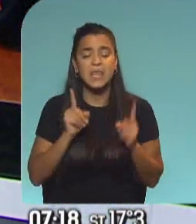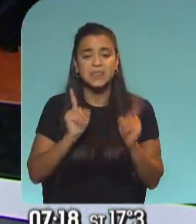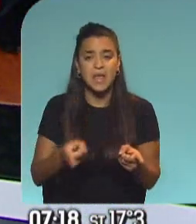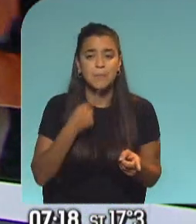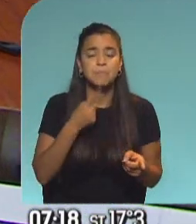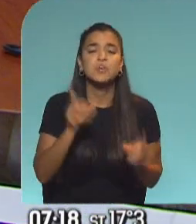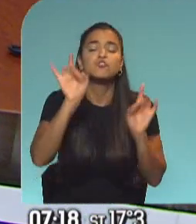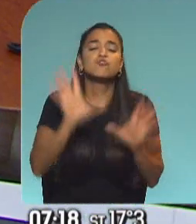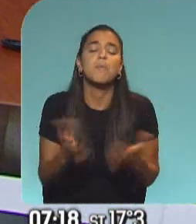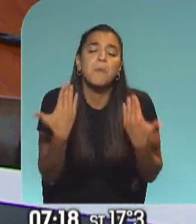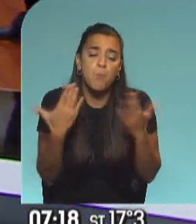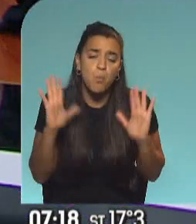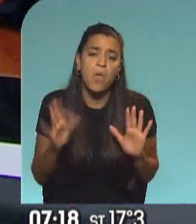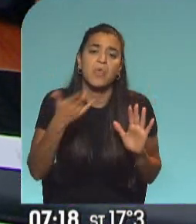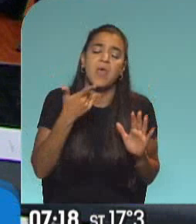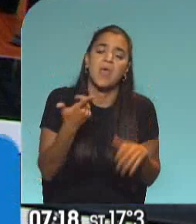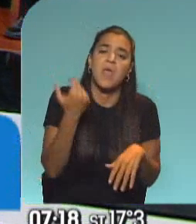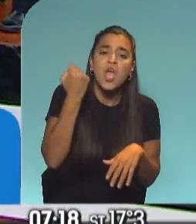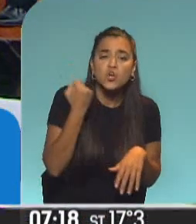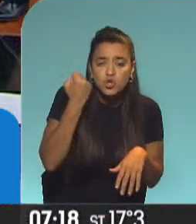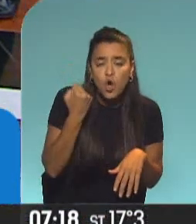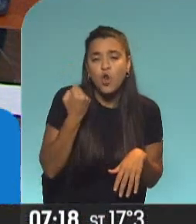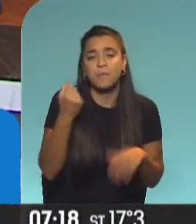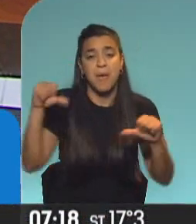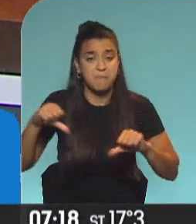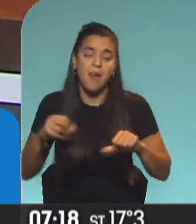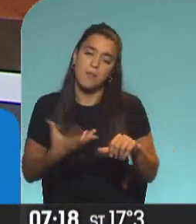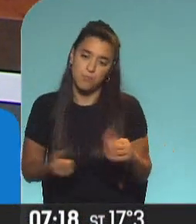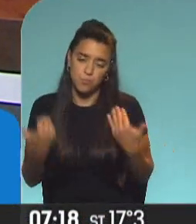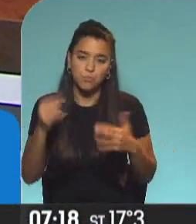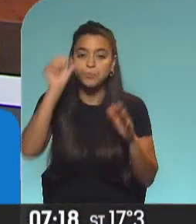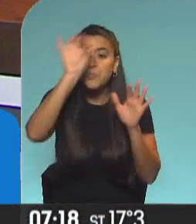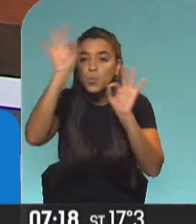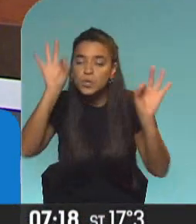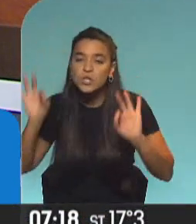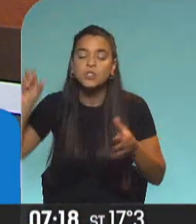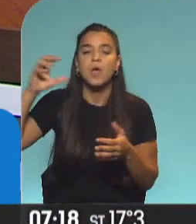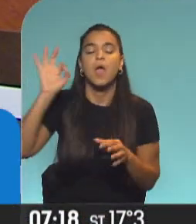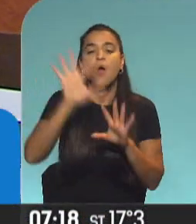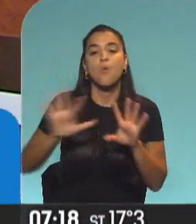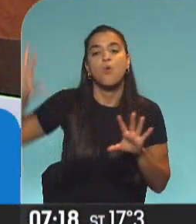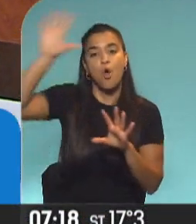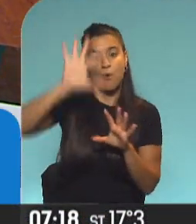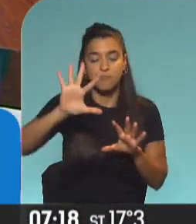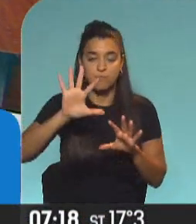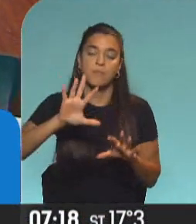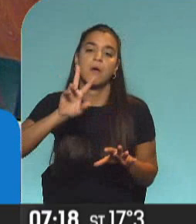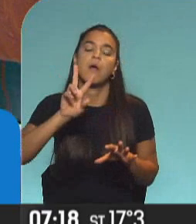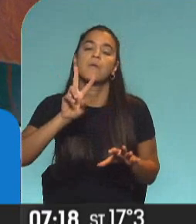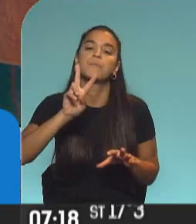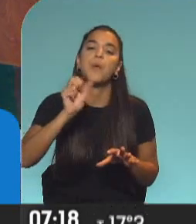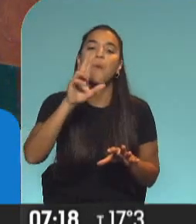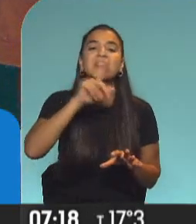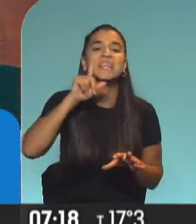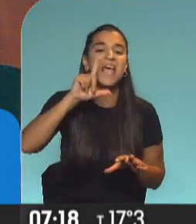solo con motivos socioeconómicos, y esos puntitos que se ven en Europa son países muy chiquitos, entre ellos, por supuesto, el Vaticano, ¿no? Donde está totalmente